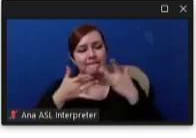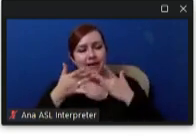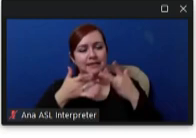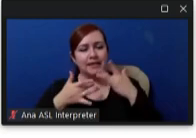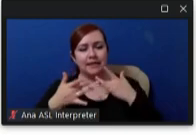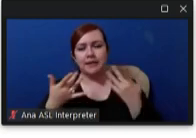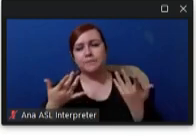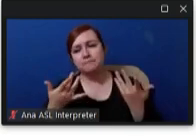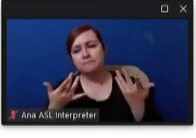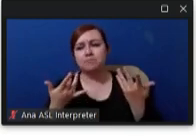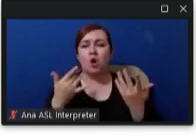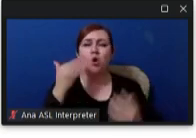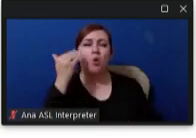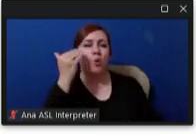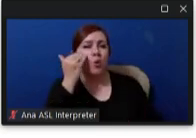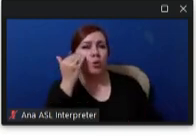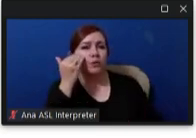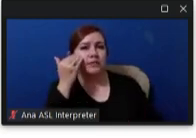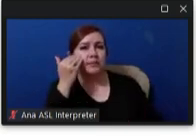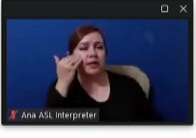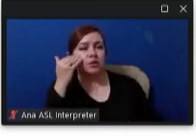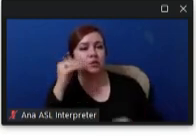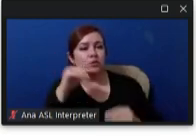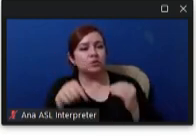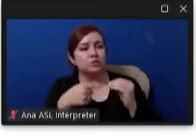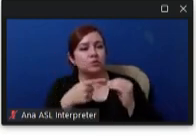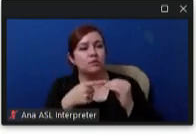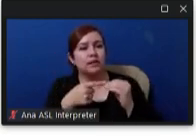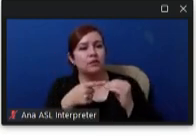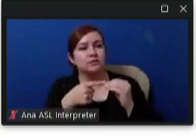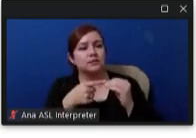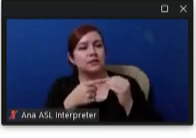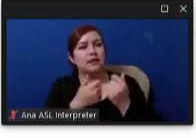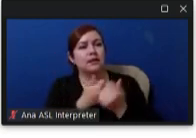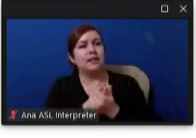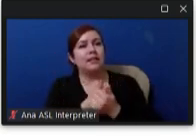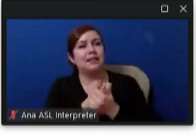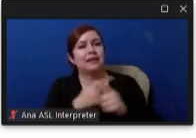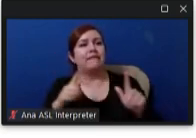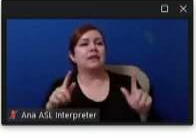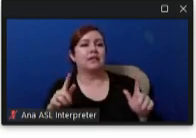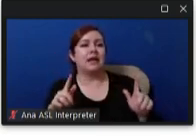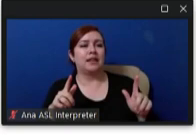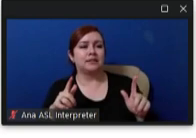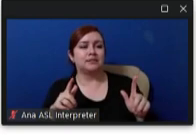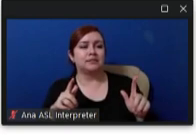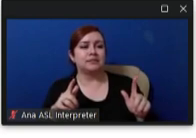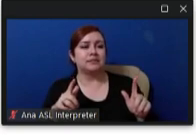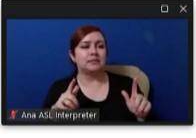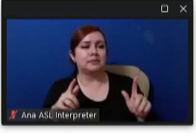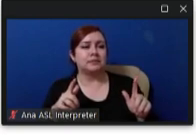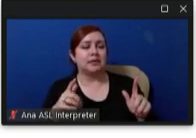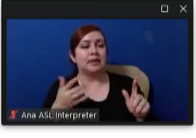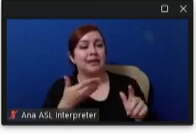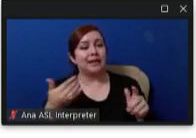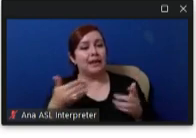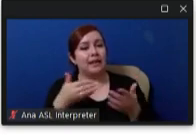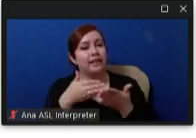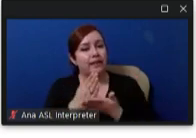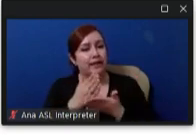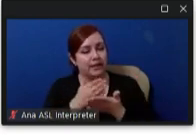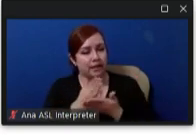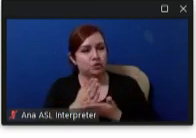conocimiento acerca de la libertad de decidir con quién se tiene un encuentro sexual o no, y de no, del derecho a no ser forzada